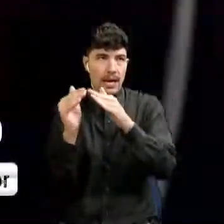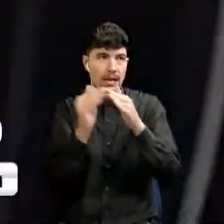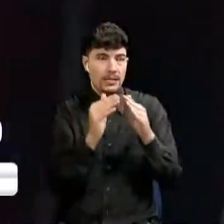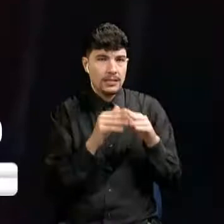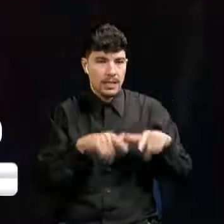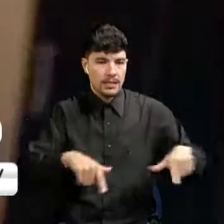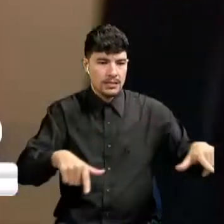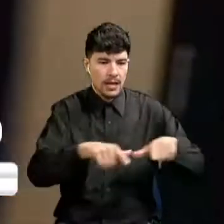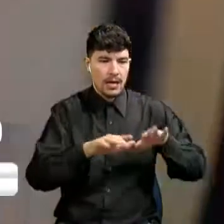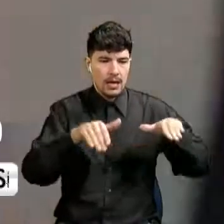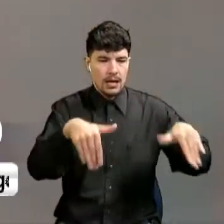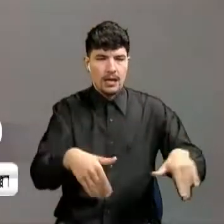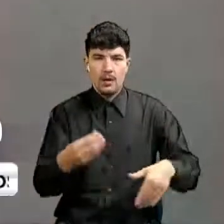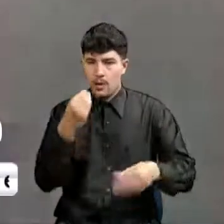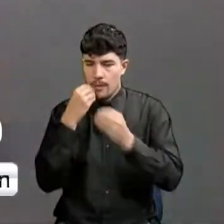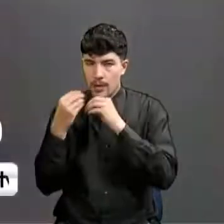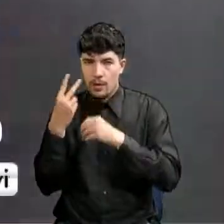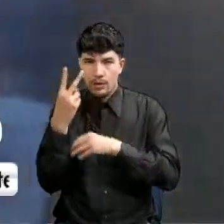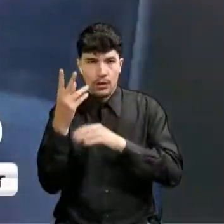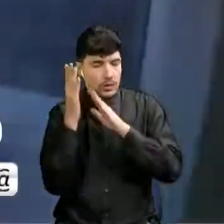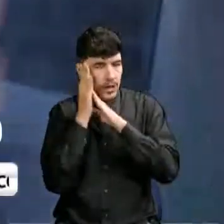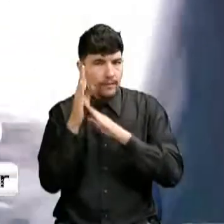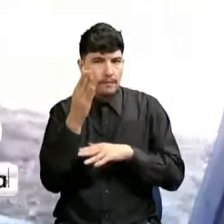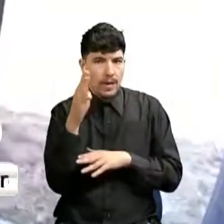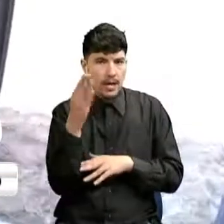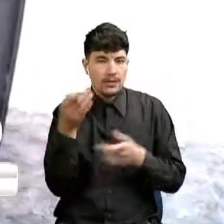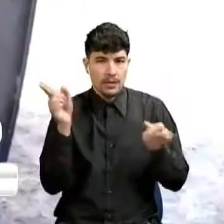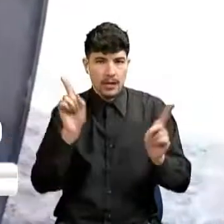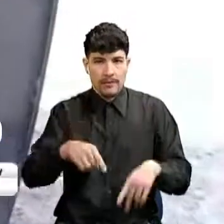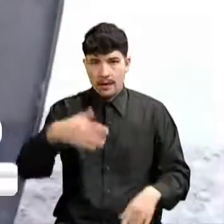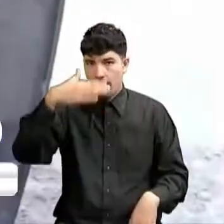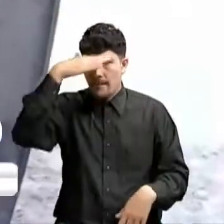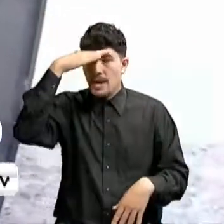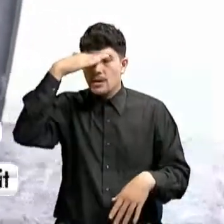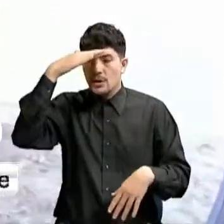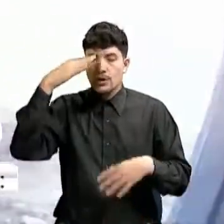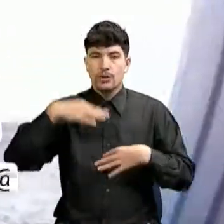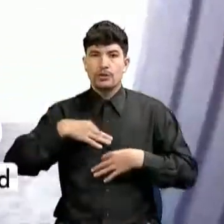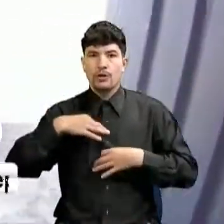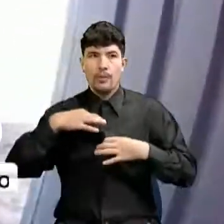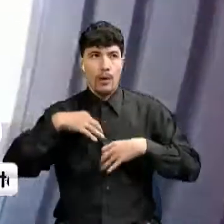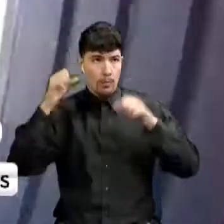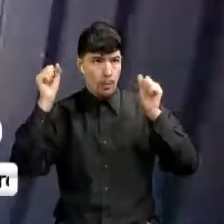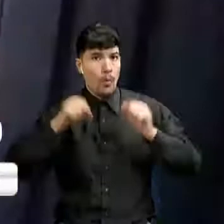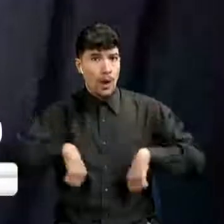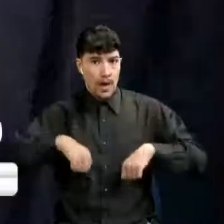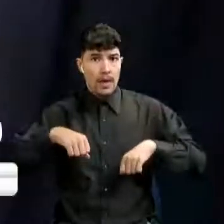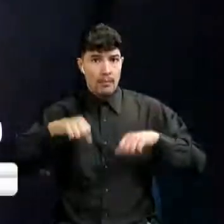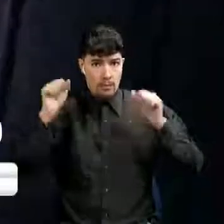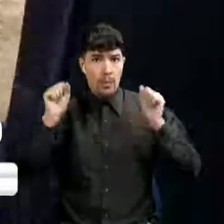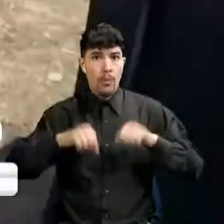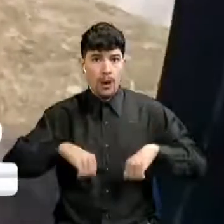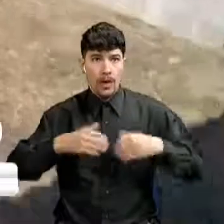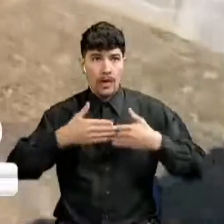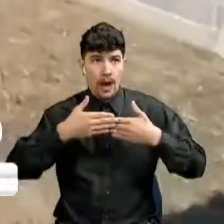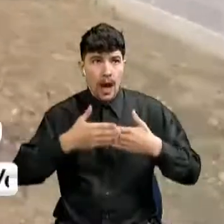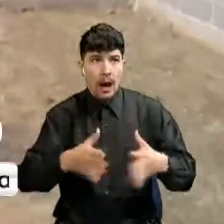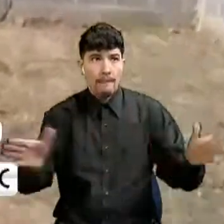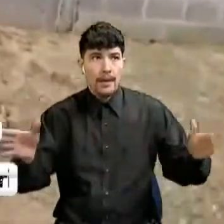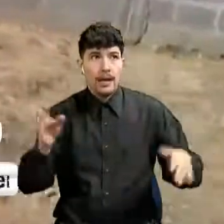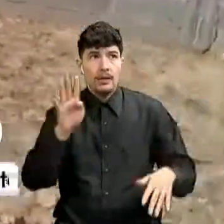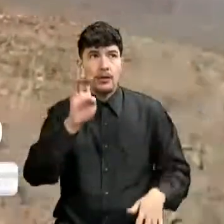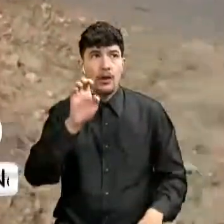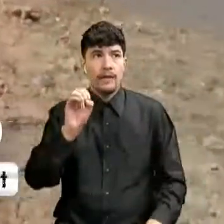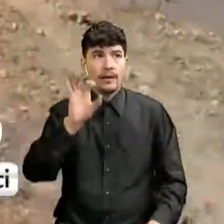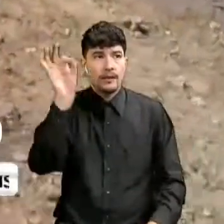en sala comedor dos alcobas baño y patio de ropas con posibilidad de ampliar hasta 90 metros adicionalmente